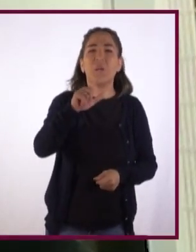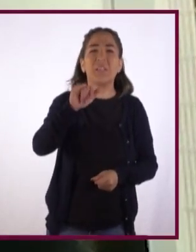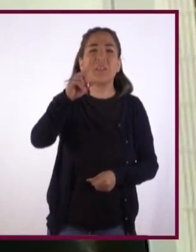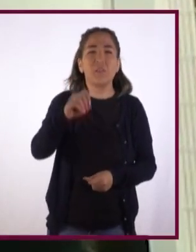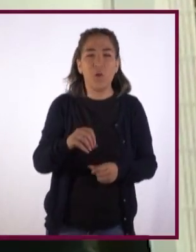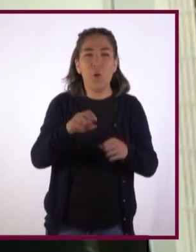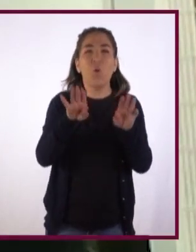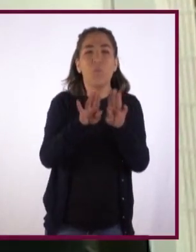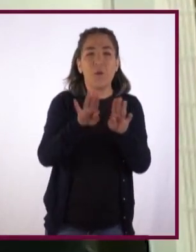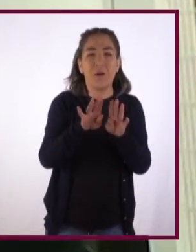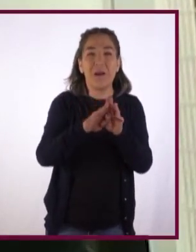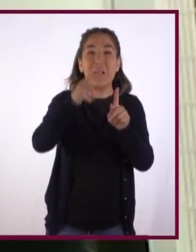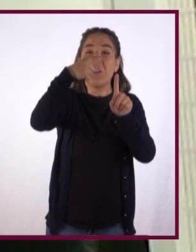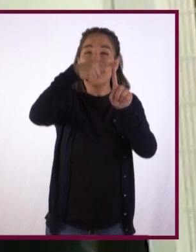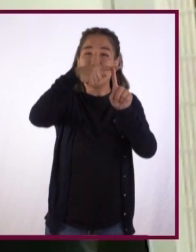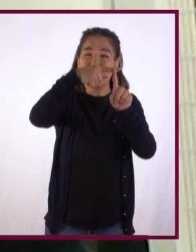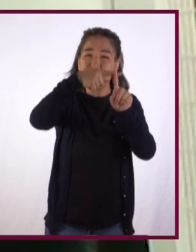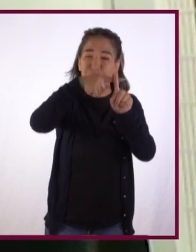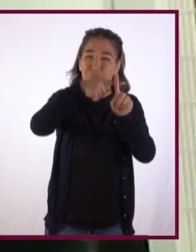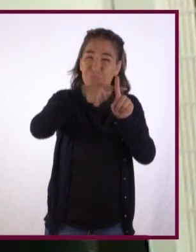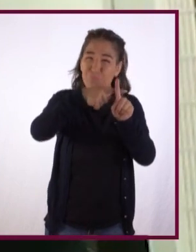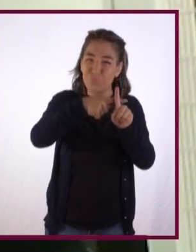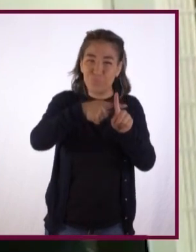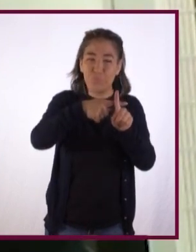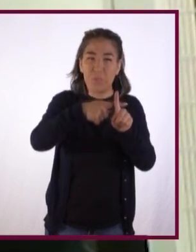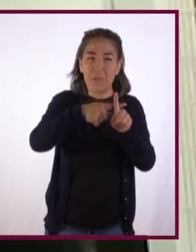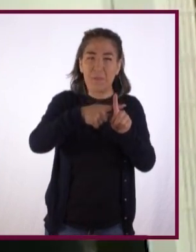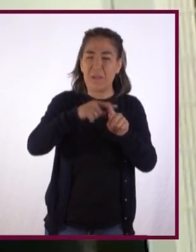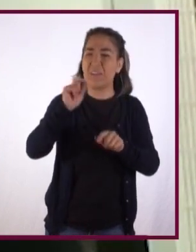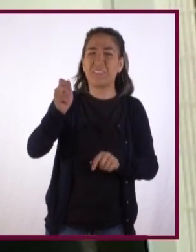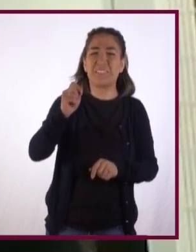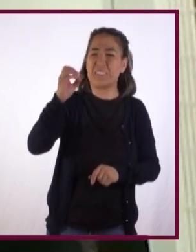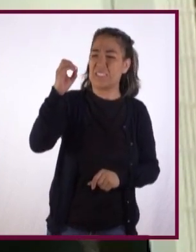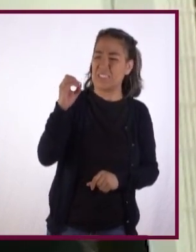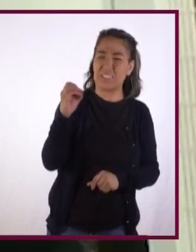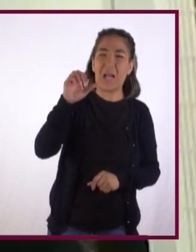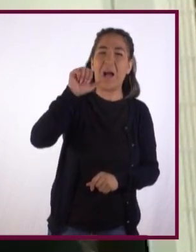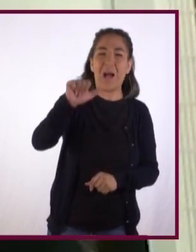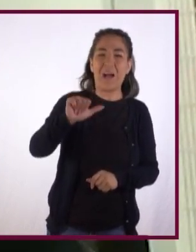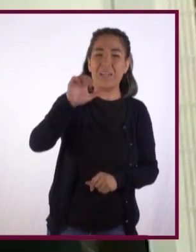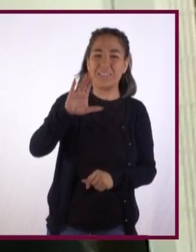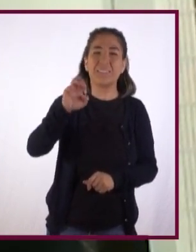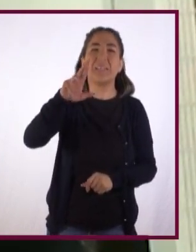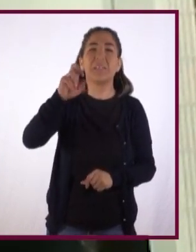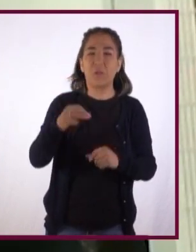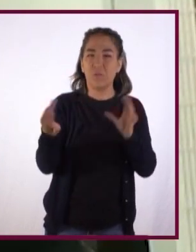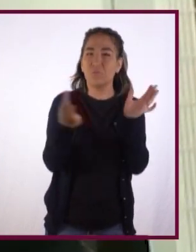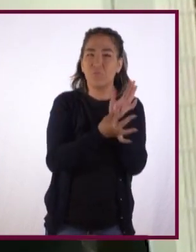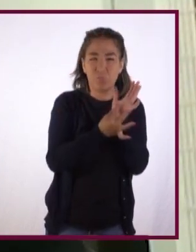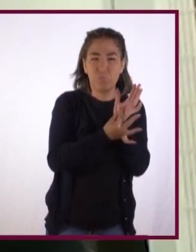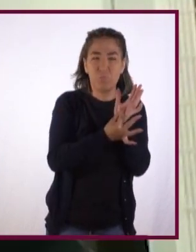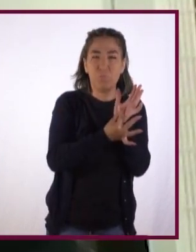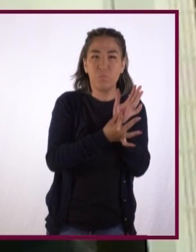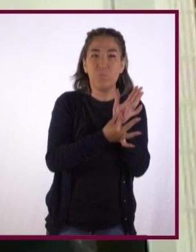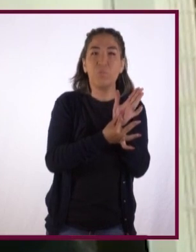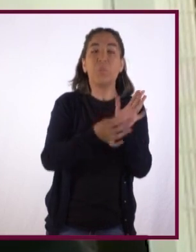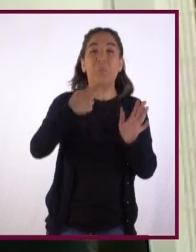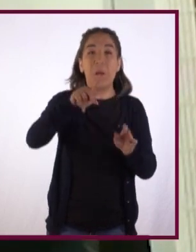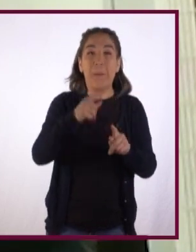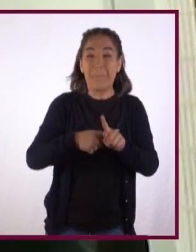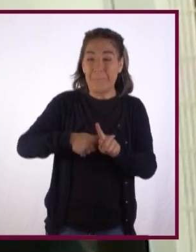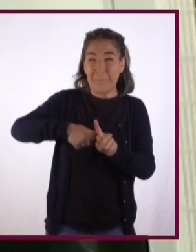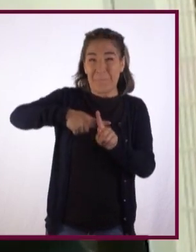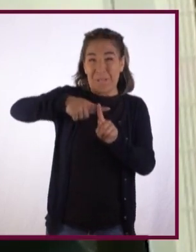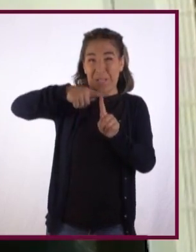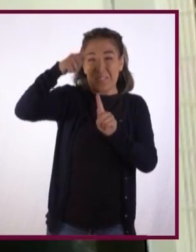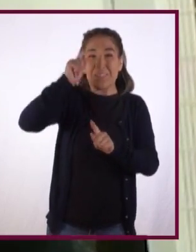la temperatura tendría que ser más baja. Y uno dice acero, bueno, cuando hablamos de acero pensamos en un sólido, pero si nosotros elevamos